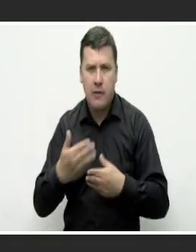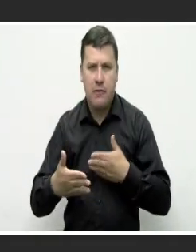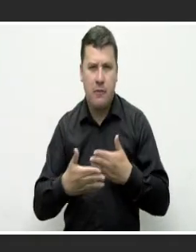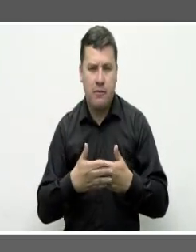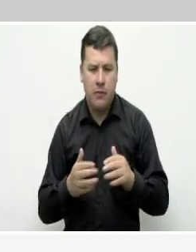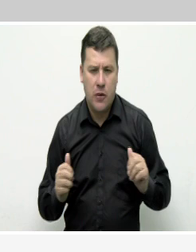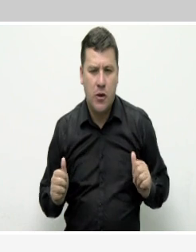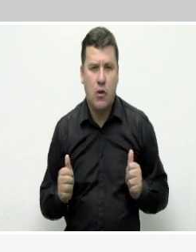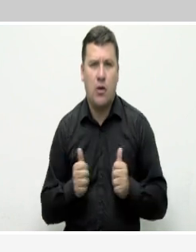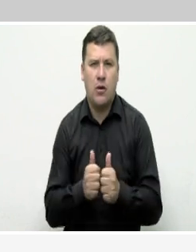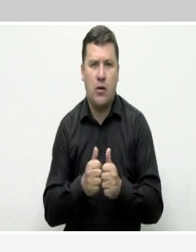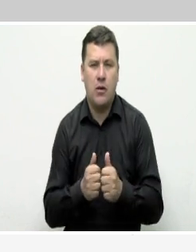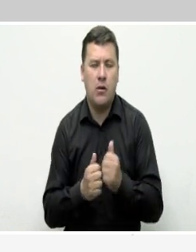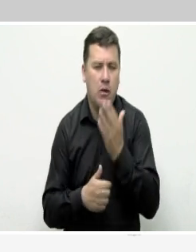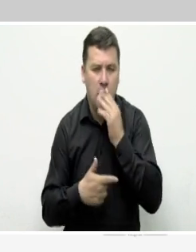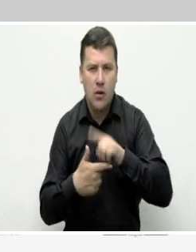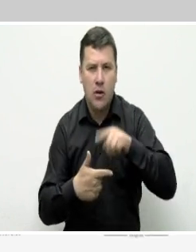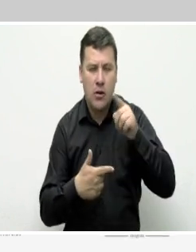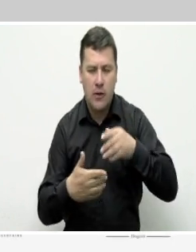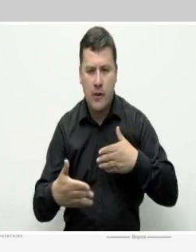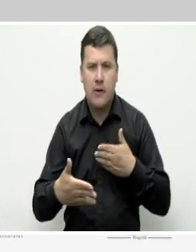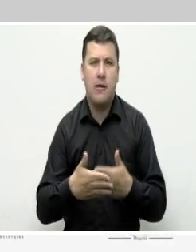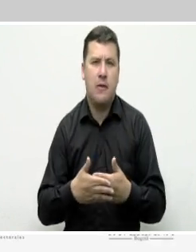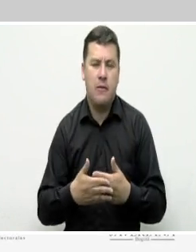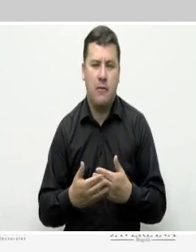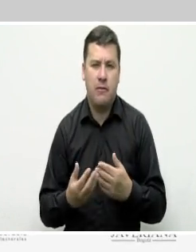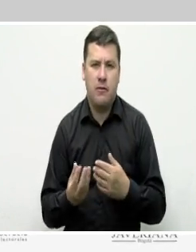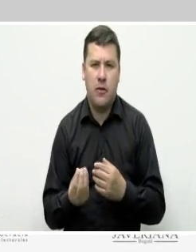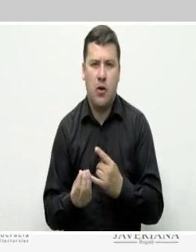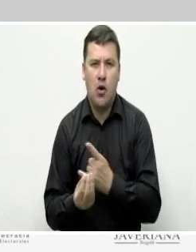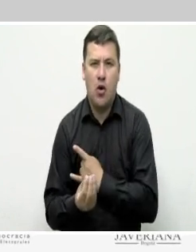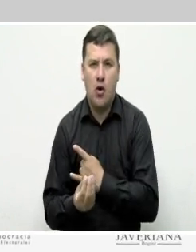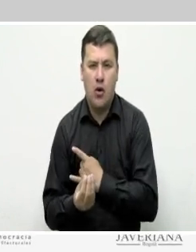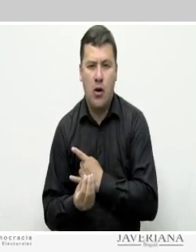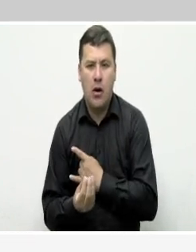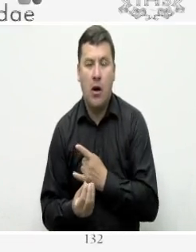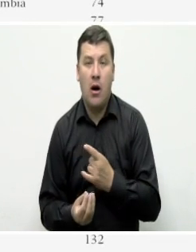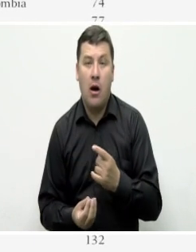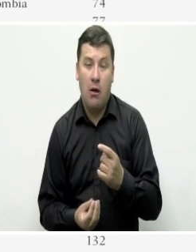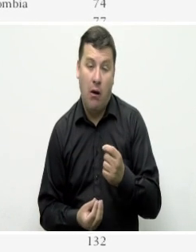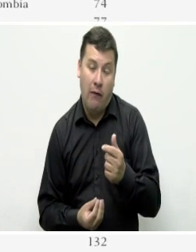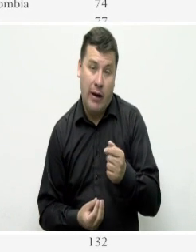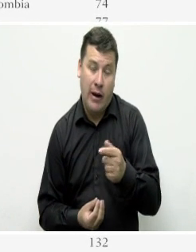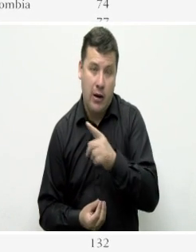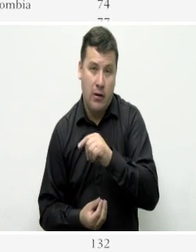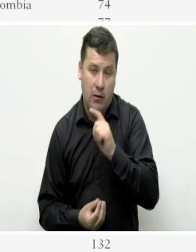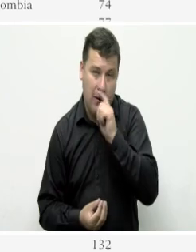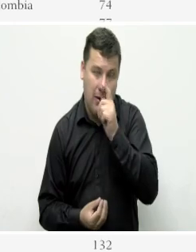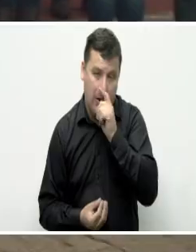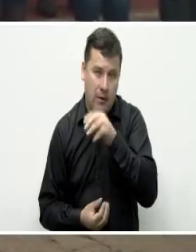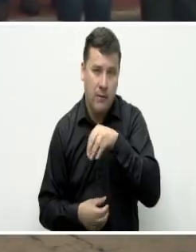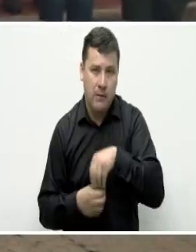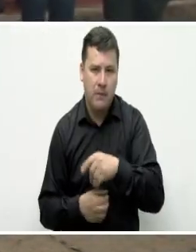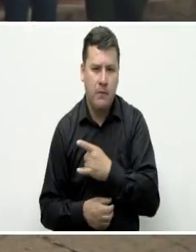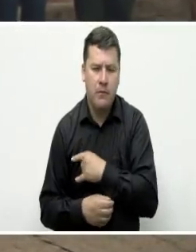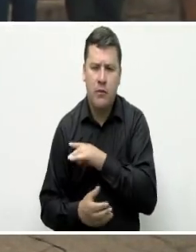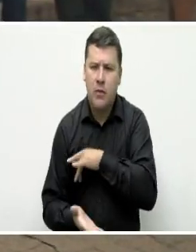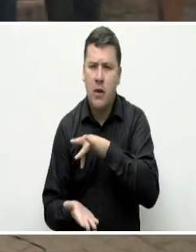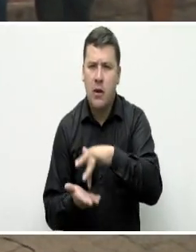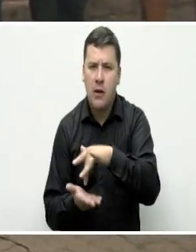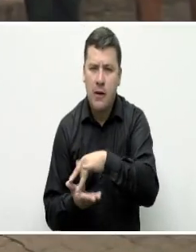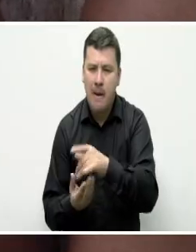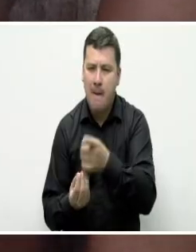con el acompañamiento de Cifras y Conceptos y la Universidad Javeriana. La investigación profundizó en aspectos como la